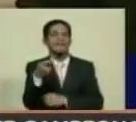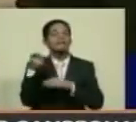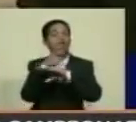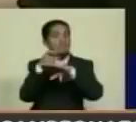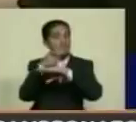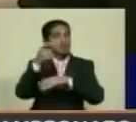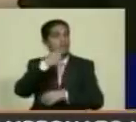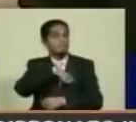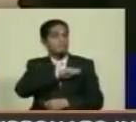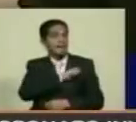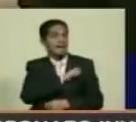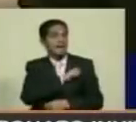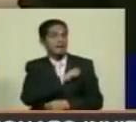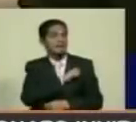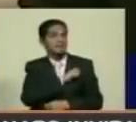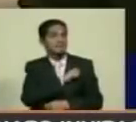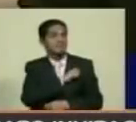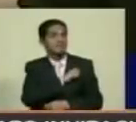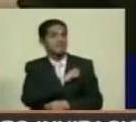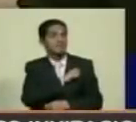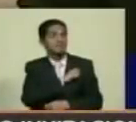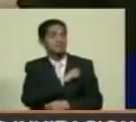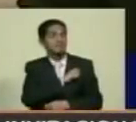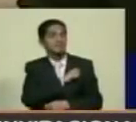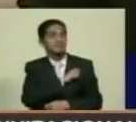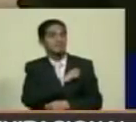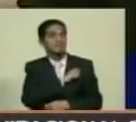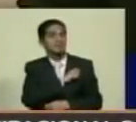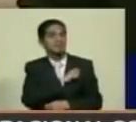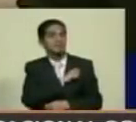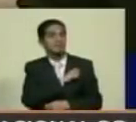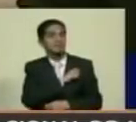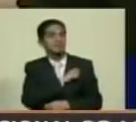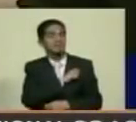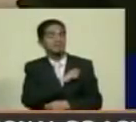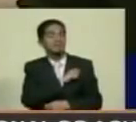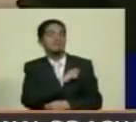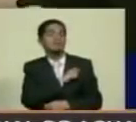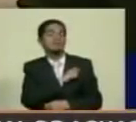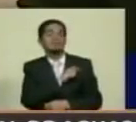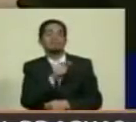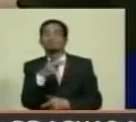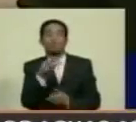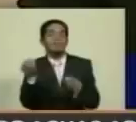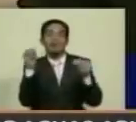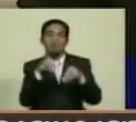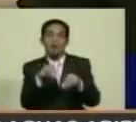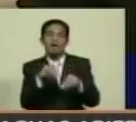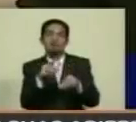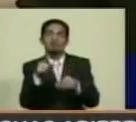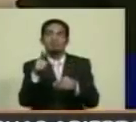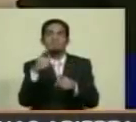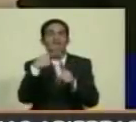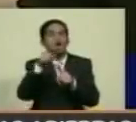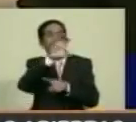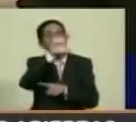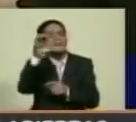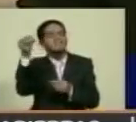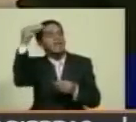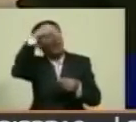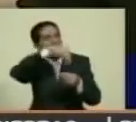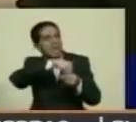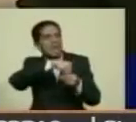español estaba absolutamente en contra de cualquier injerencia en Venezuela y que más bien exhortaba a la Unión Europea y que iba a